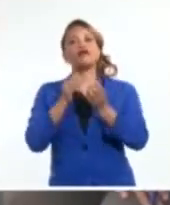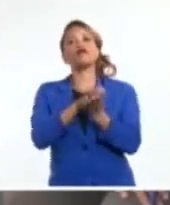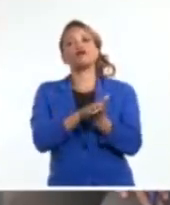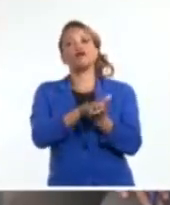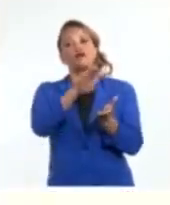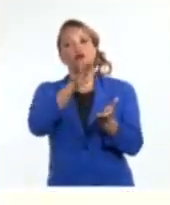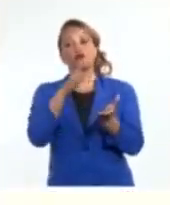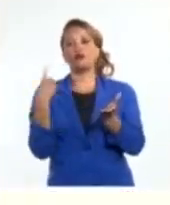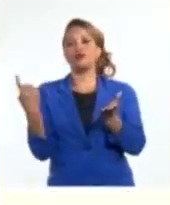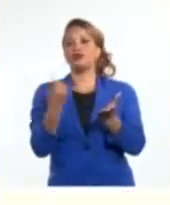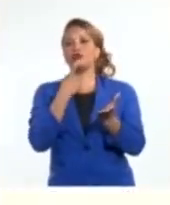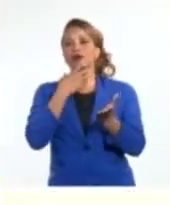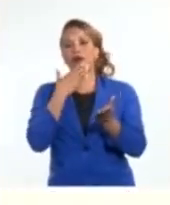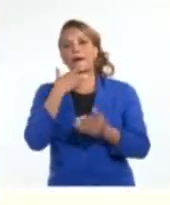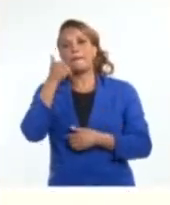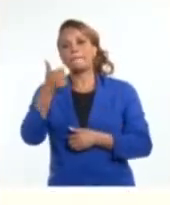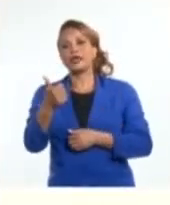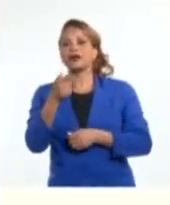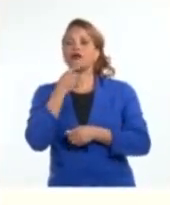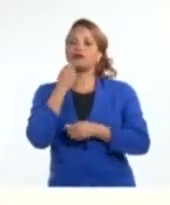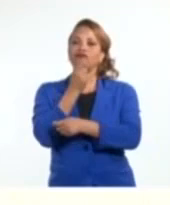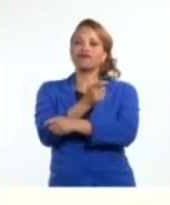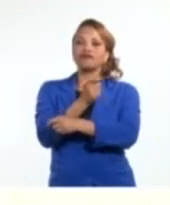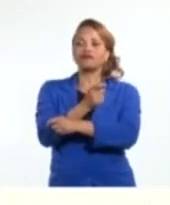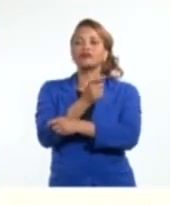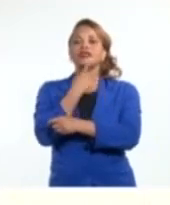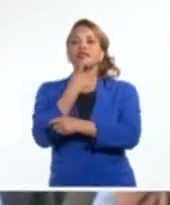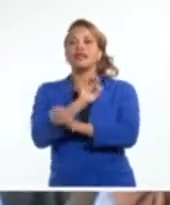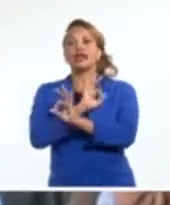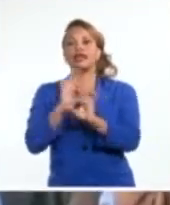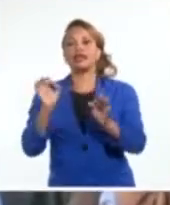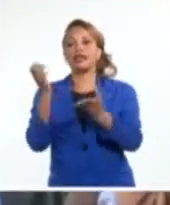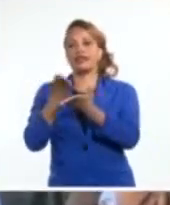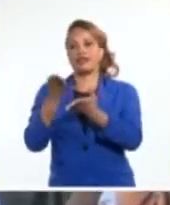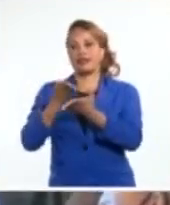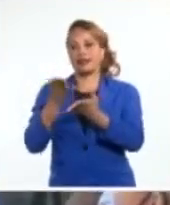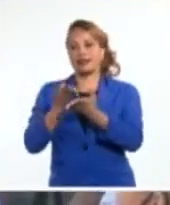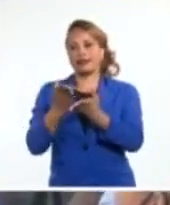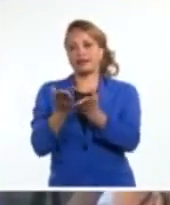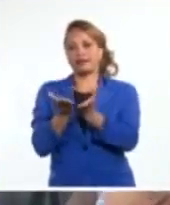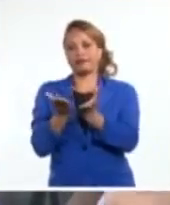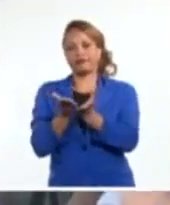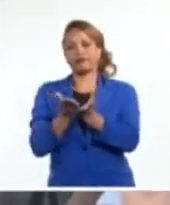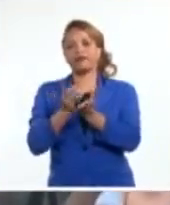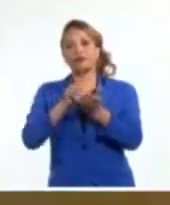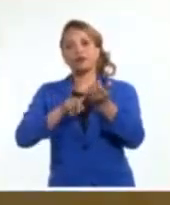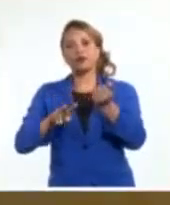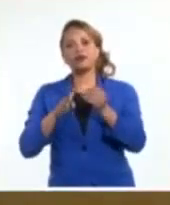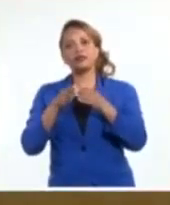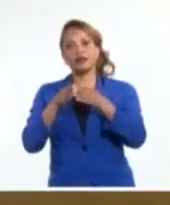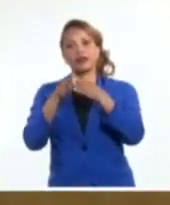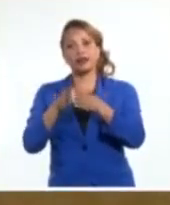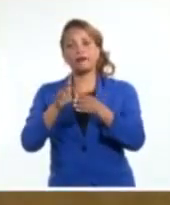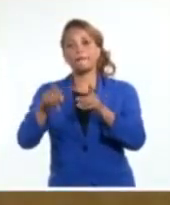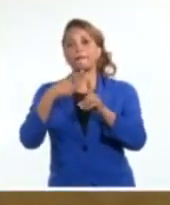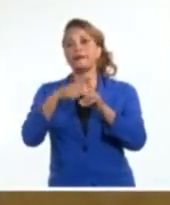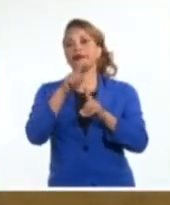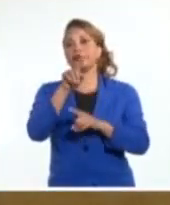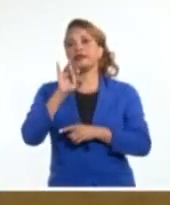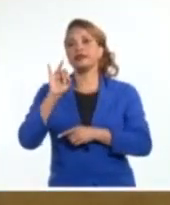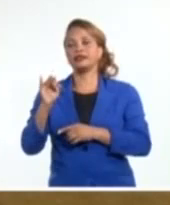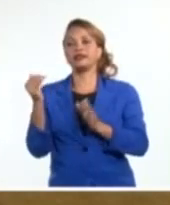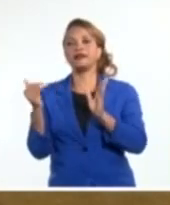compromiso de dar las mejores energías a la calidad de las clases. En Granma, más de 17.000